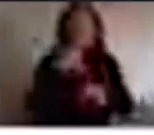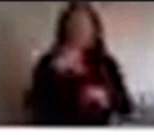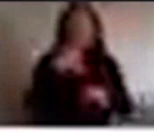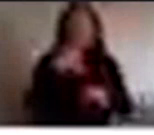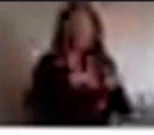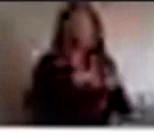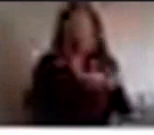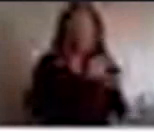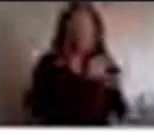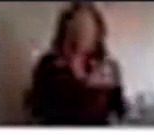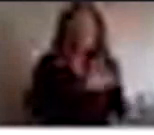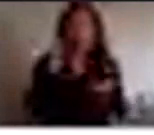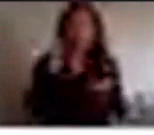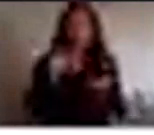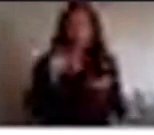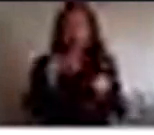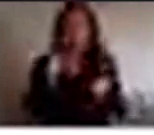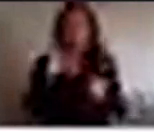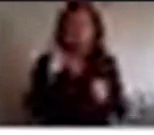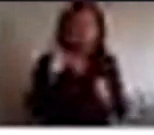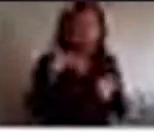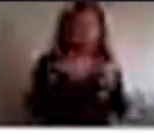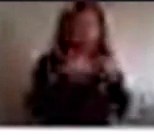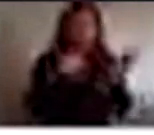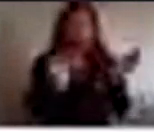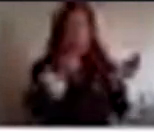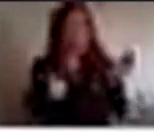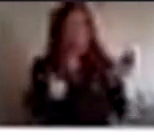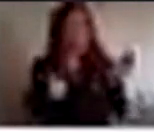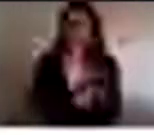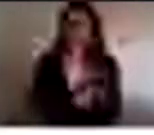espacios públicos cerrados, abiertos, y